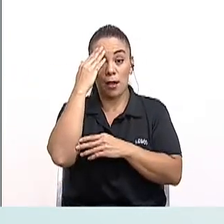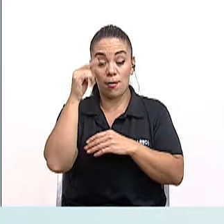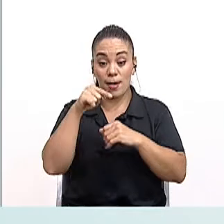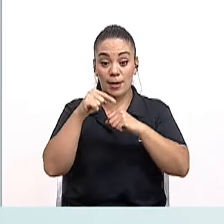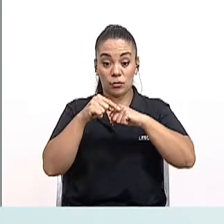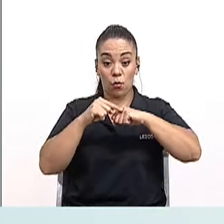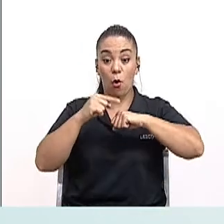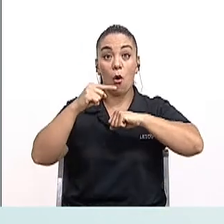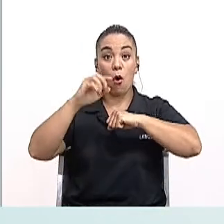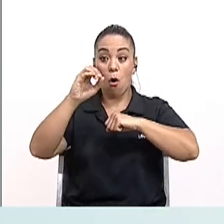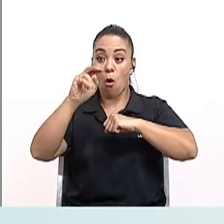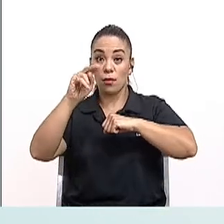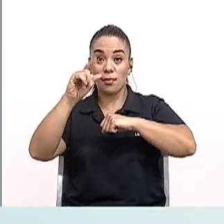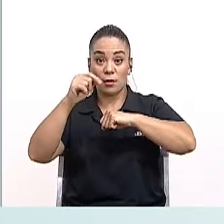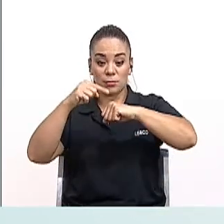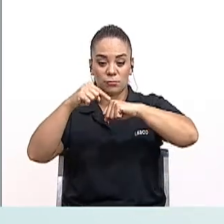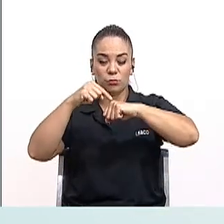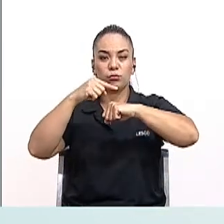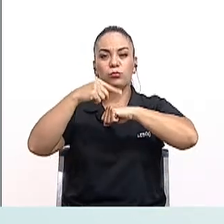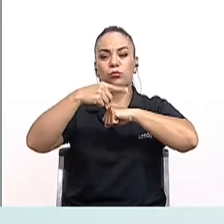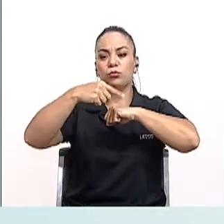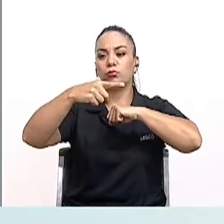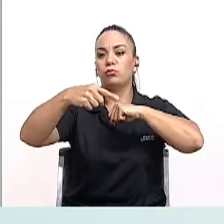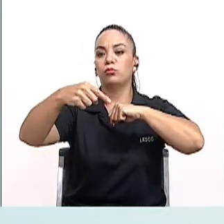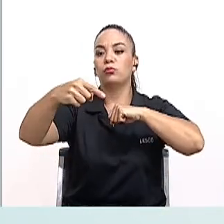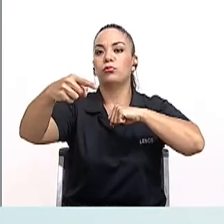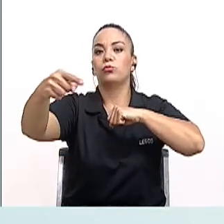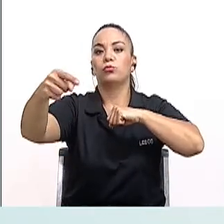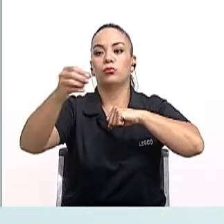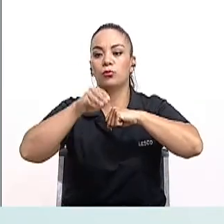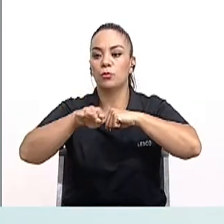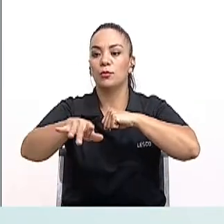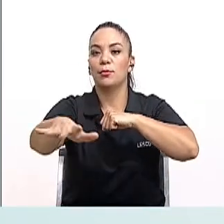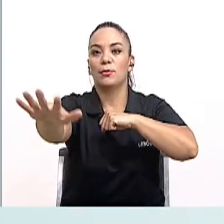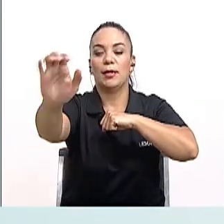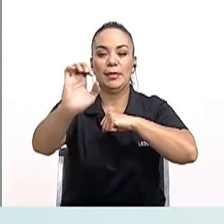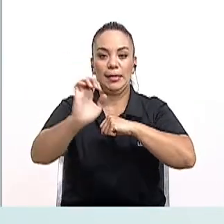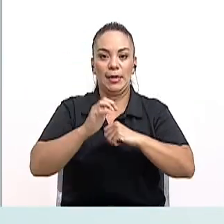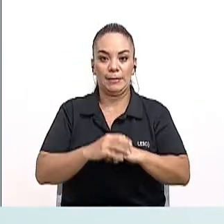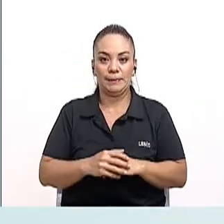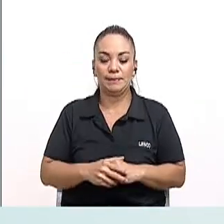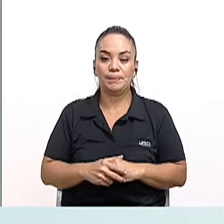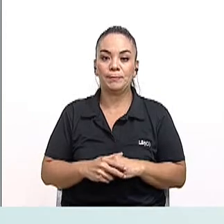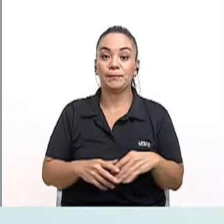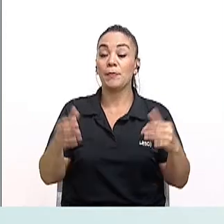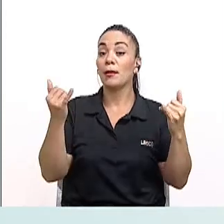vacío y transmiten energía. Muy bien. Ahora,